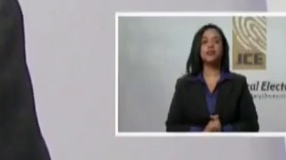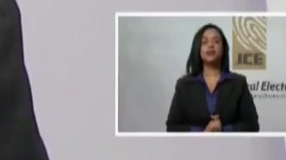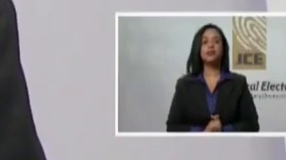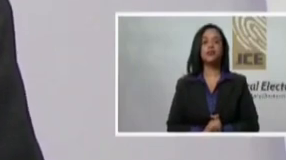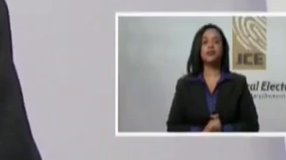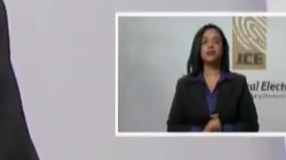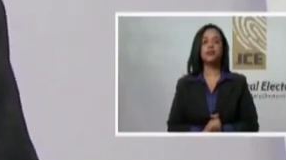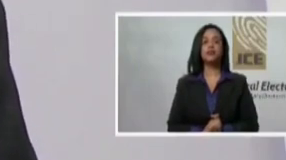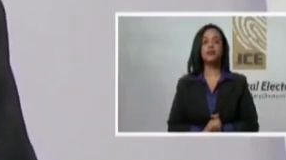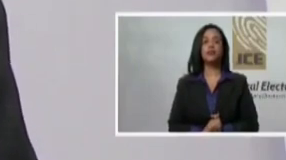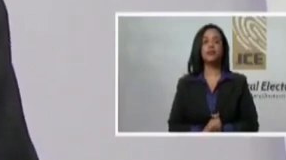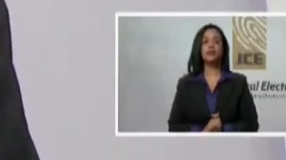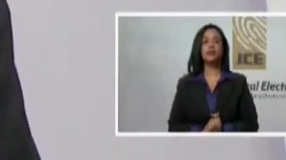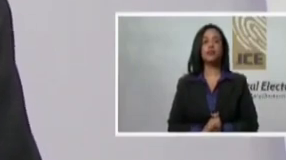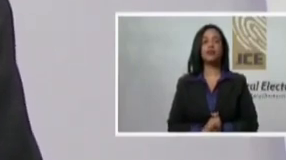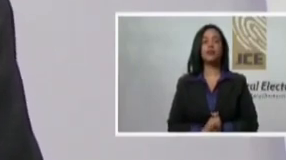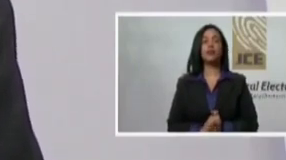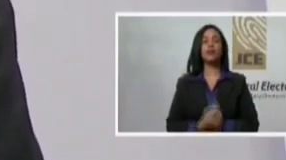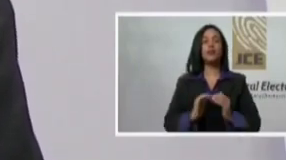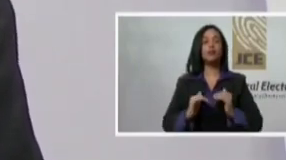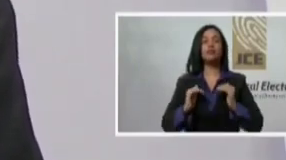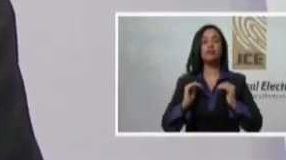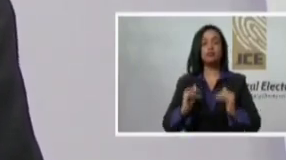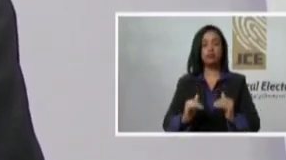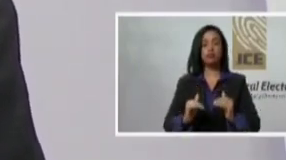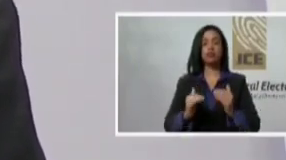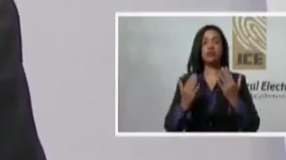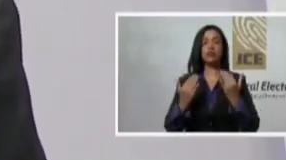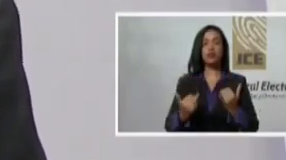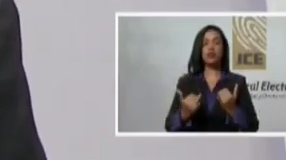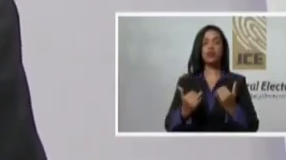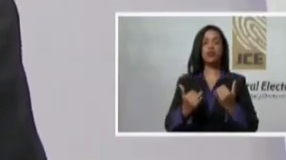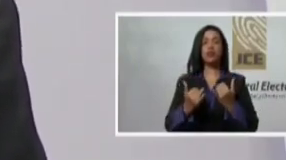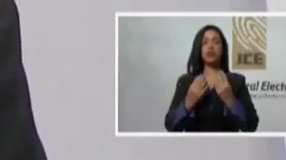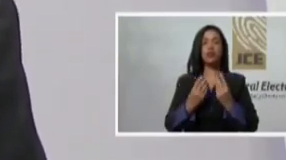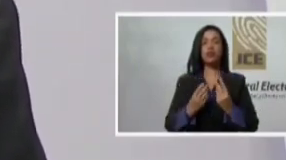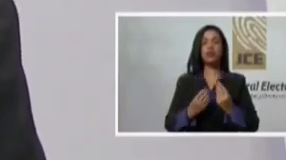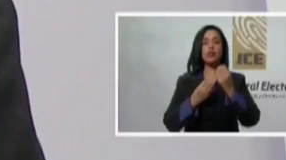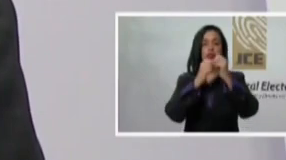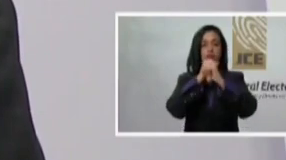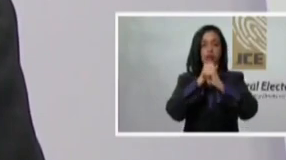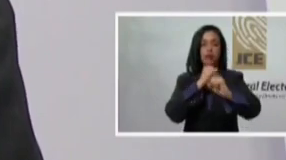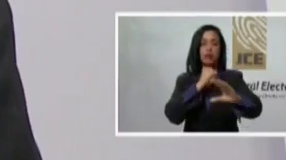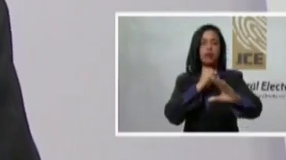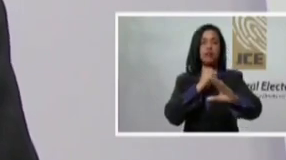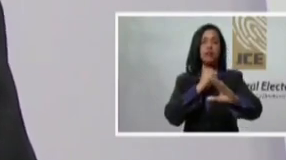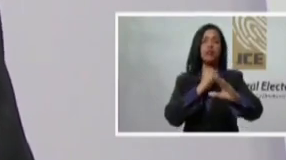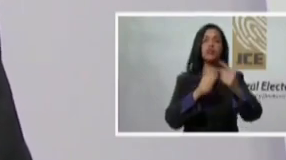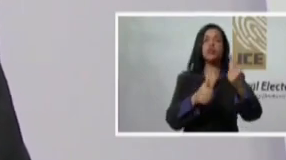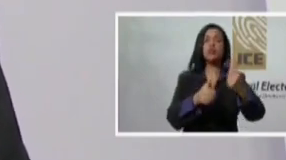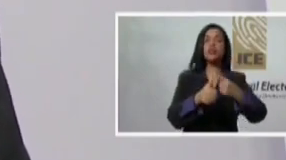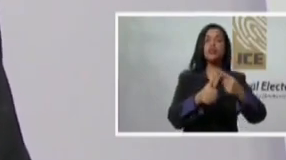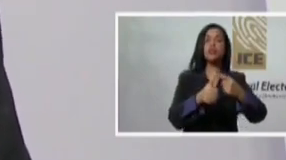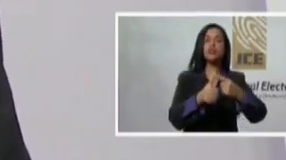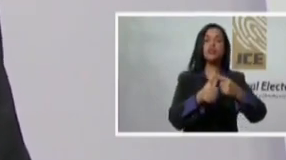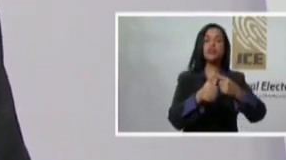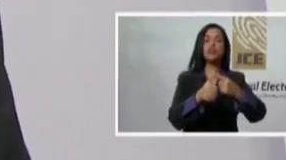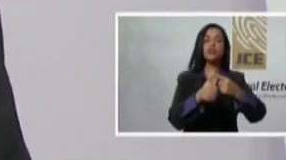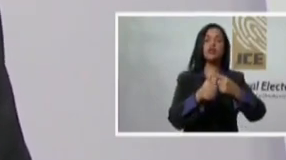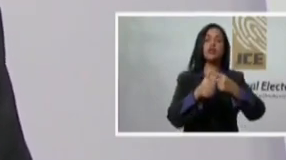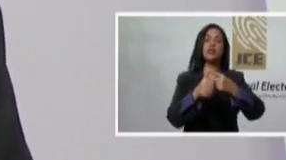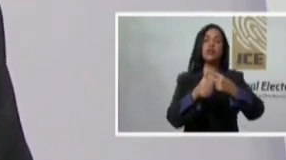Pasamos en este momento a la divulgación de los primeros resultados